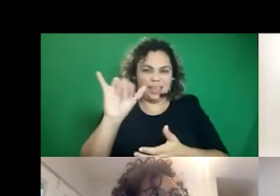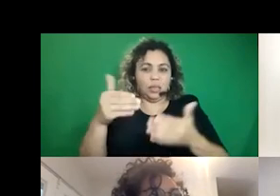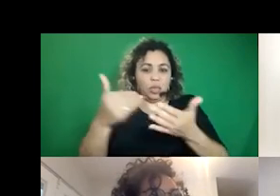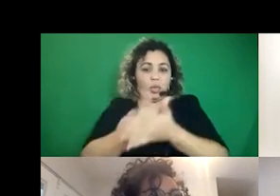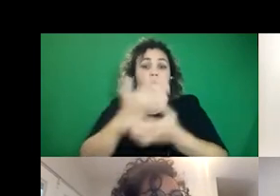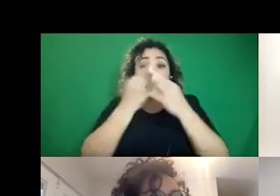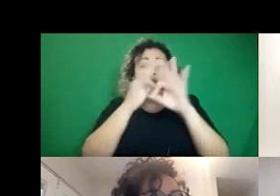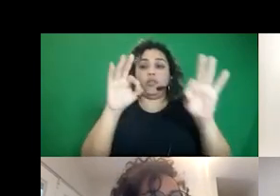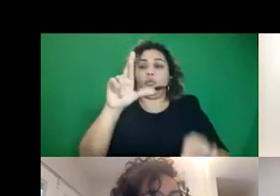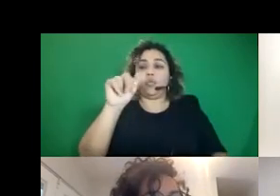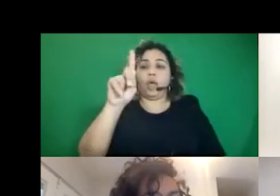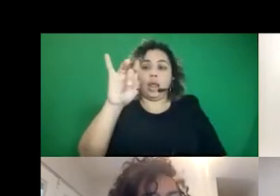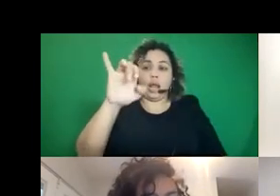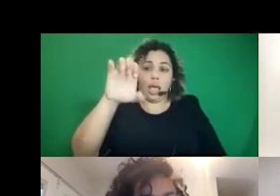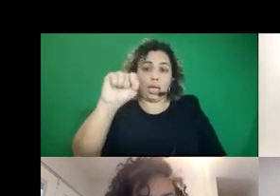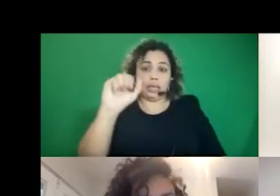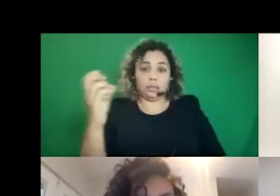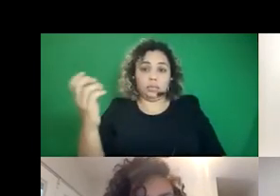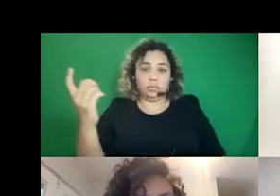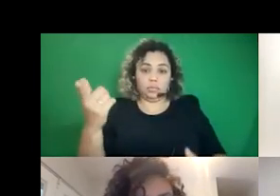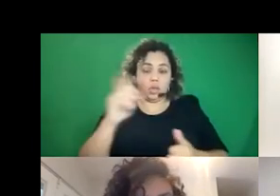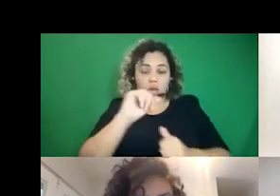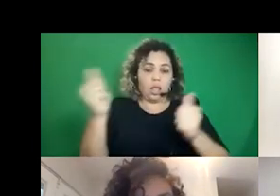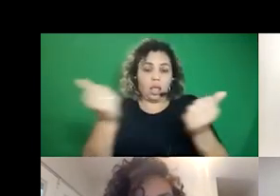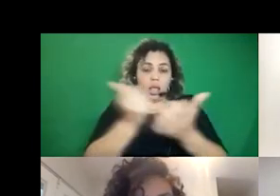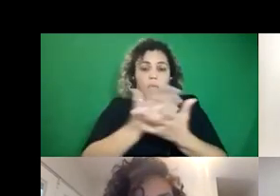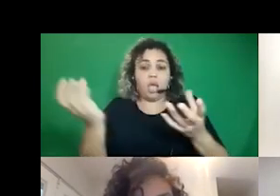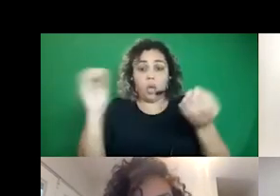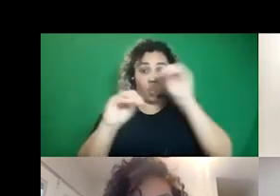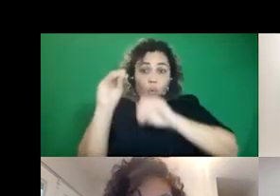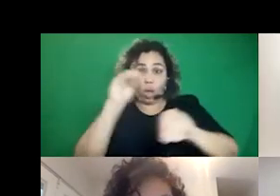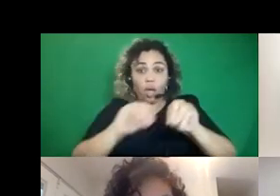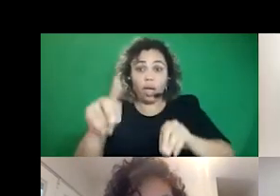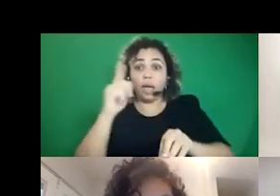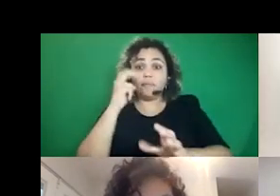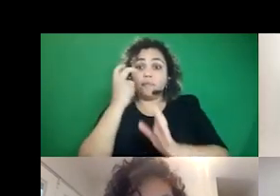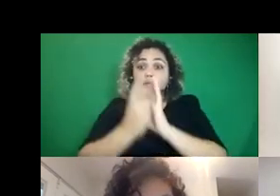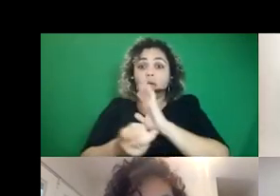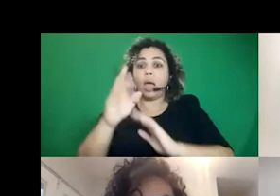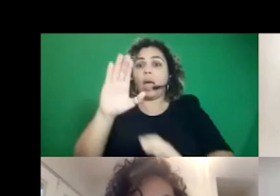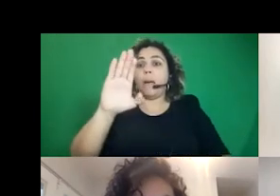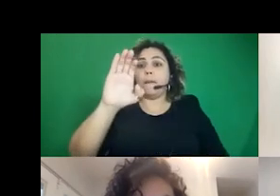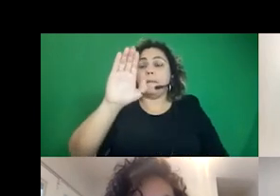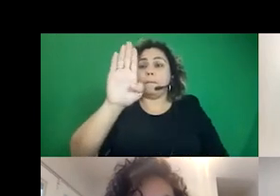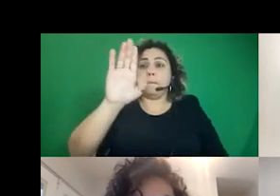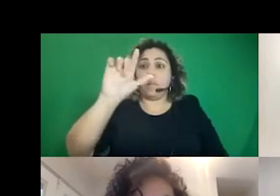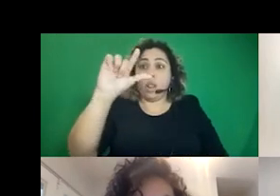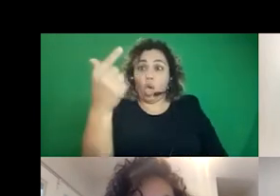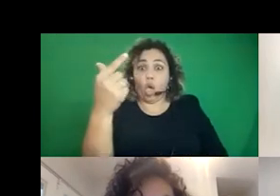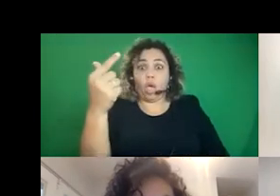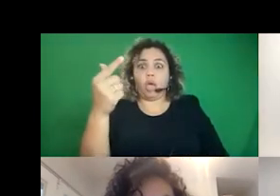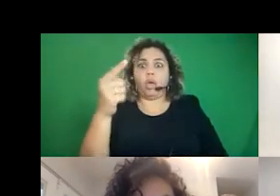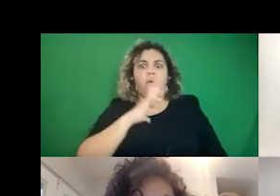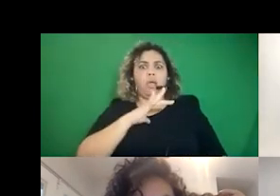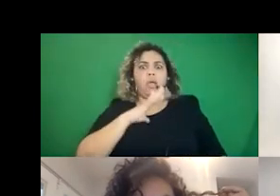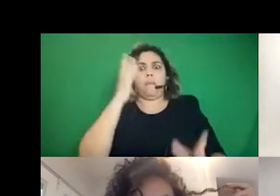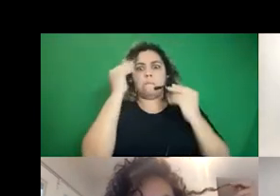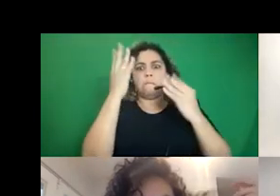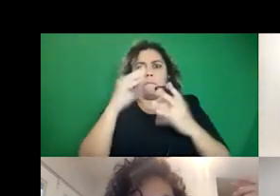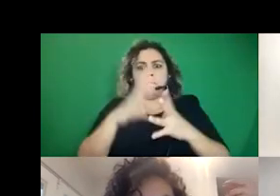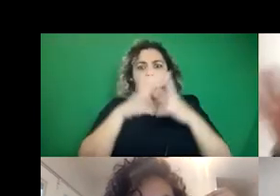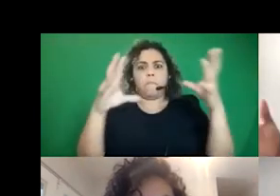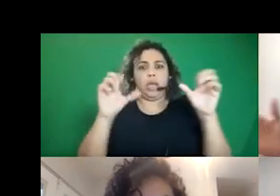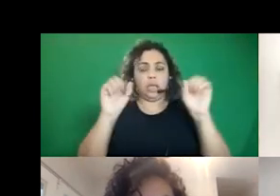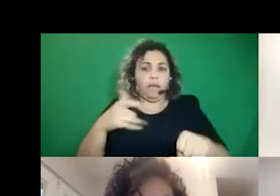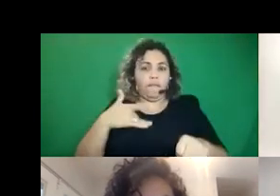de los ángeles y firmar vos qué si verificadas en